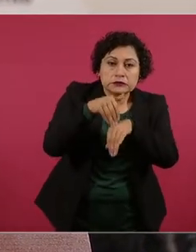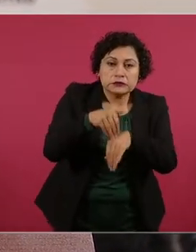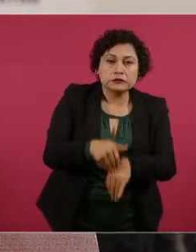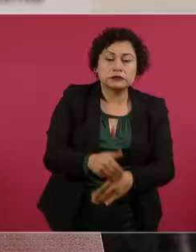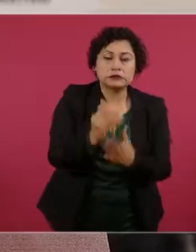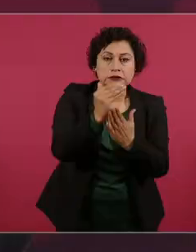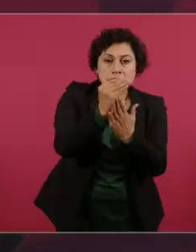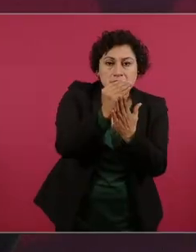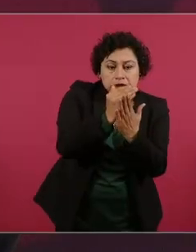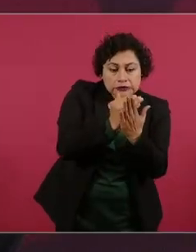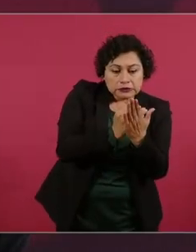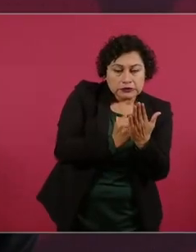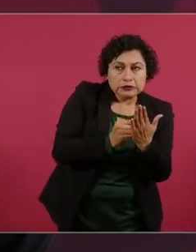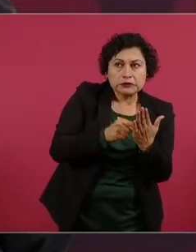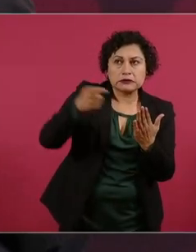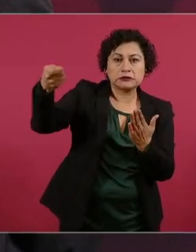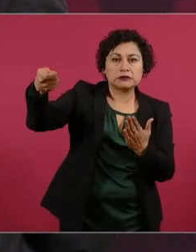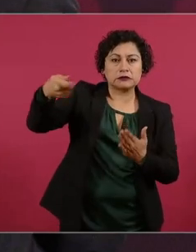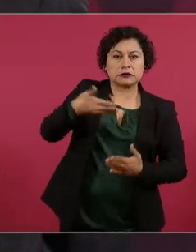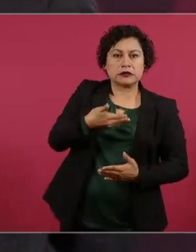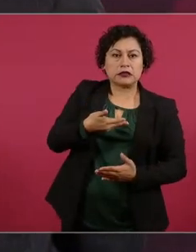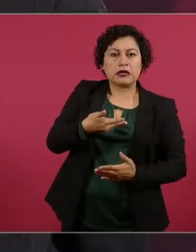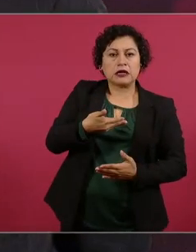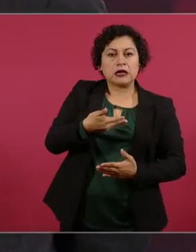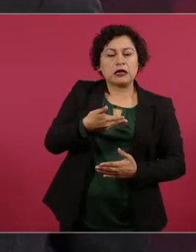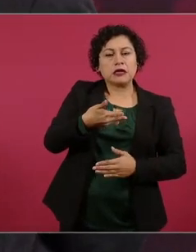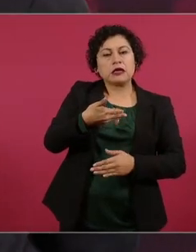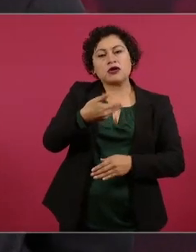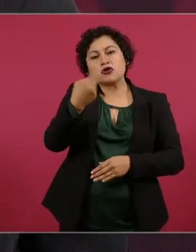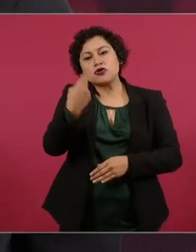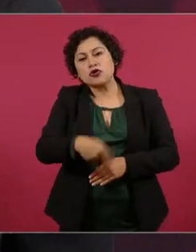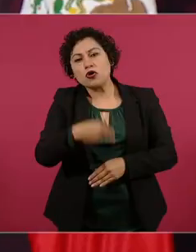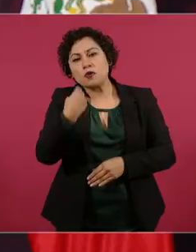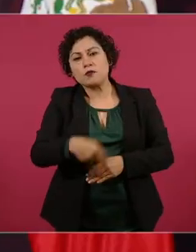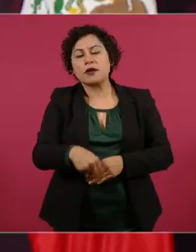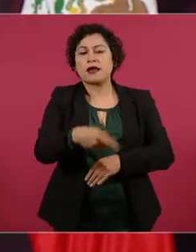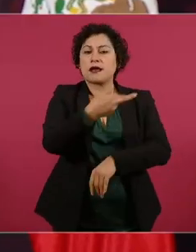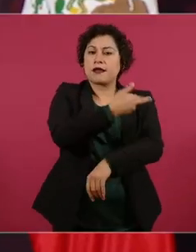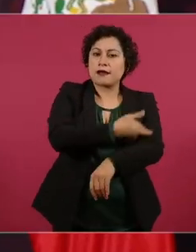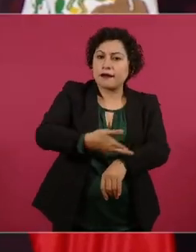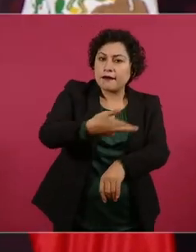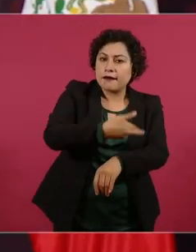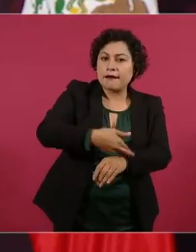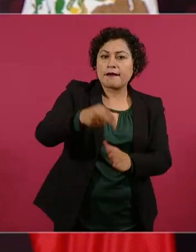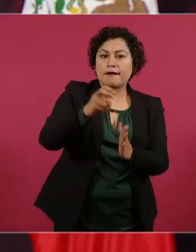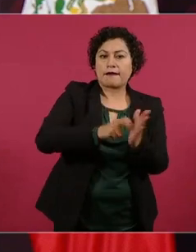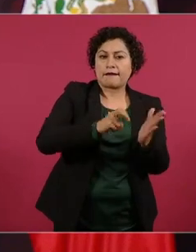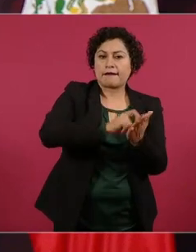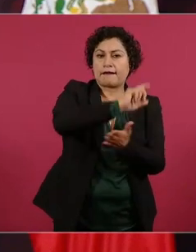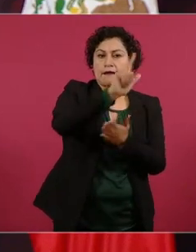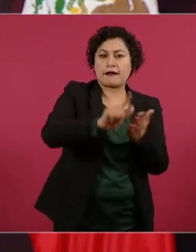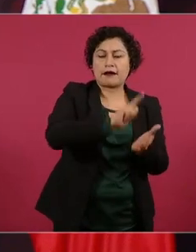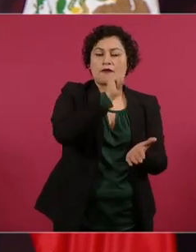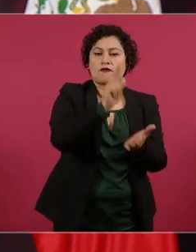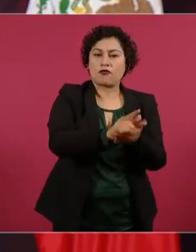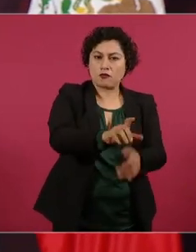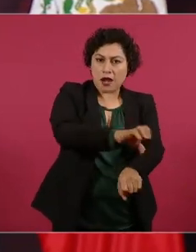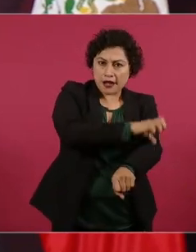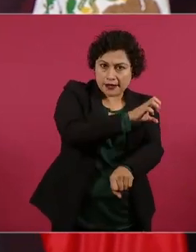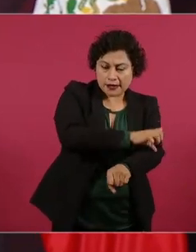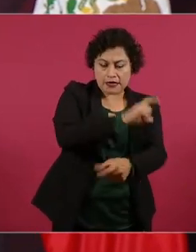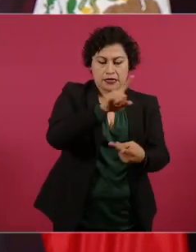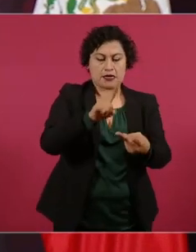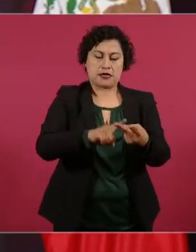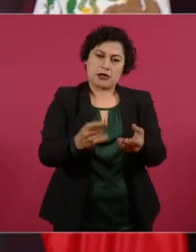reformas estructurales, reforma energética, reforma fiscal, reforma a la seguridad